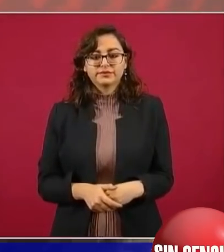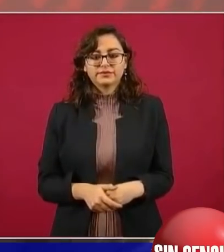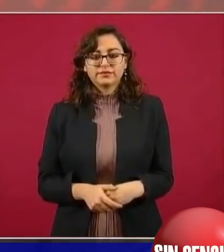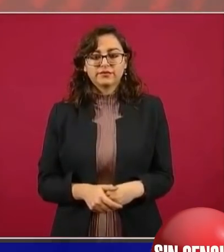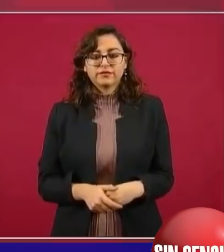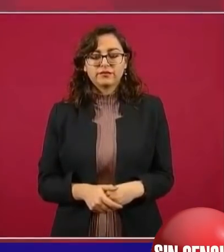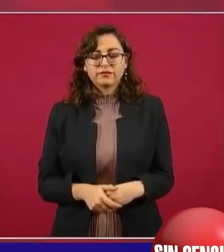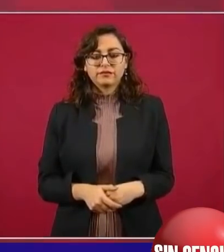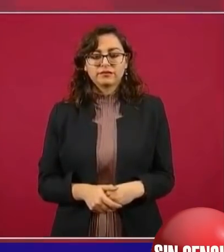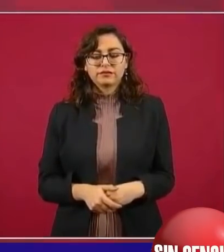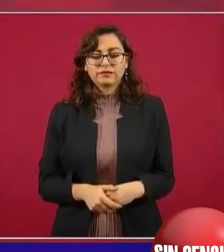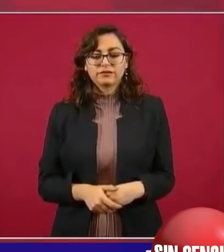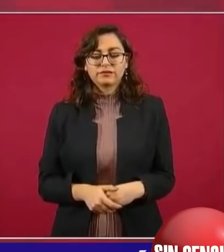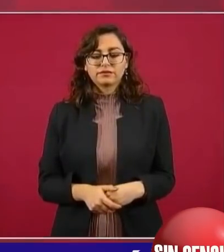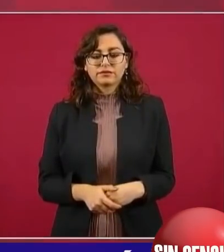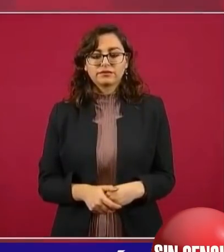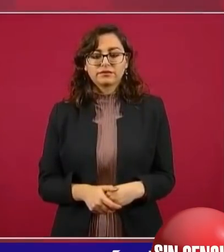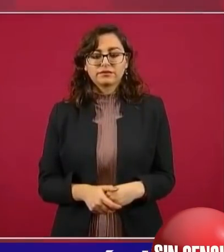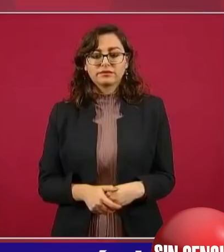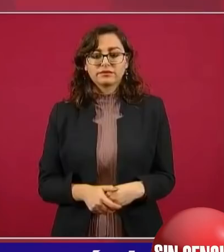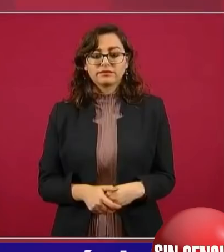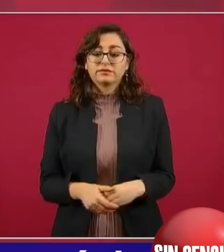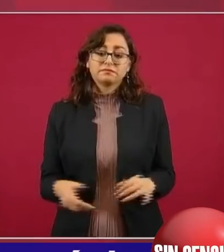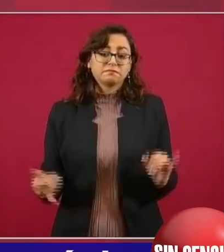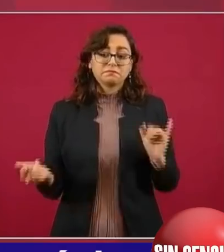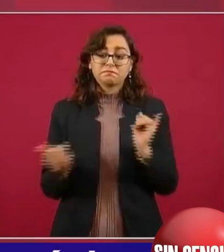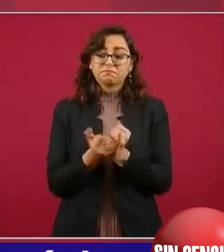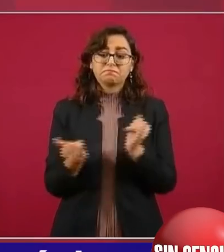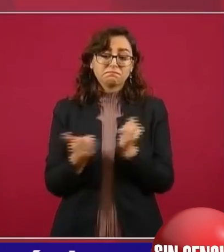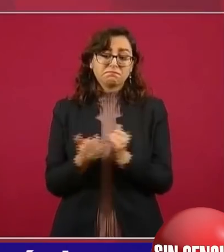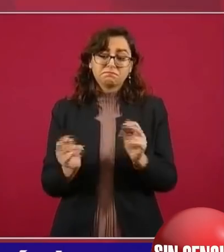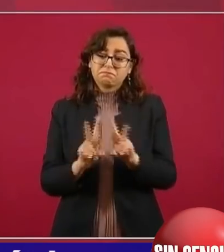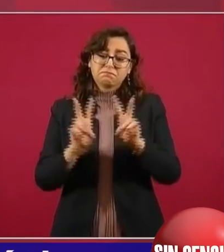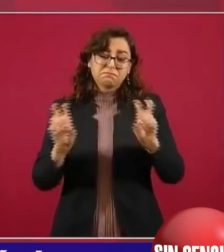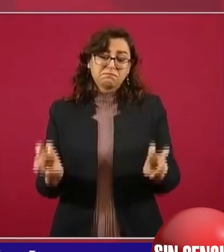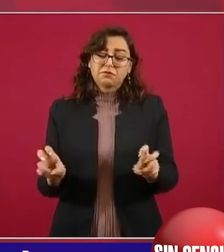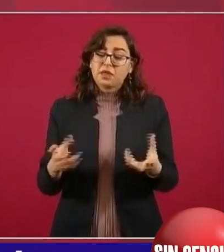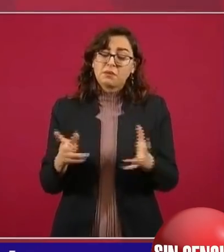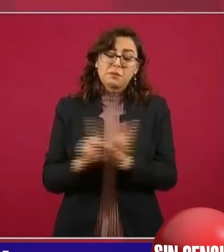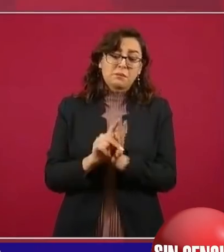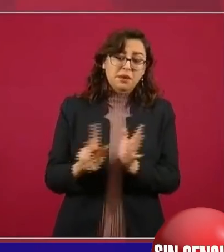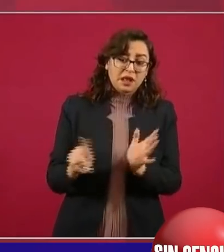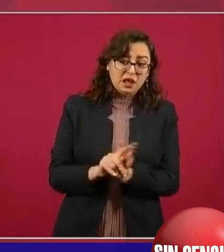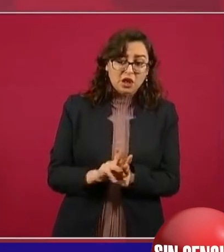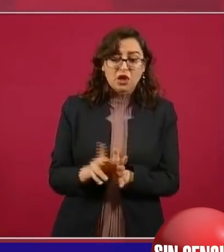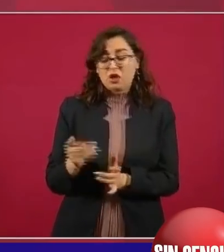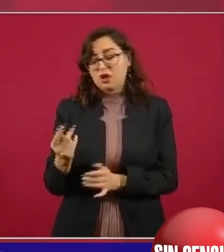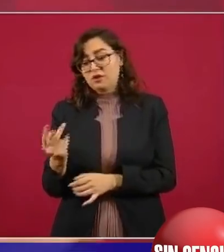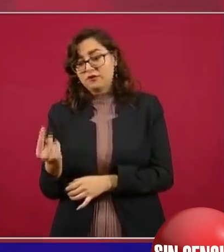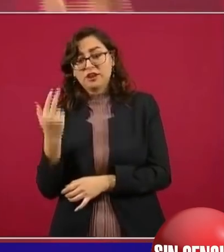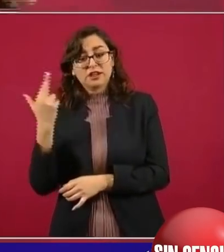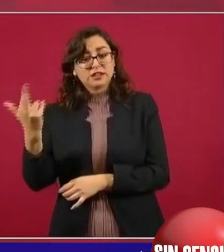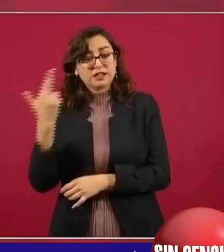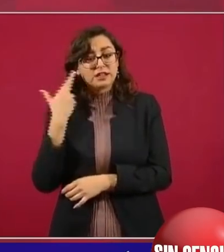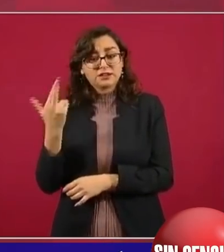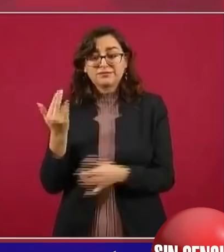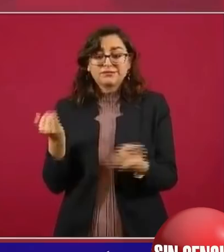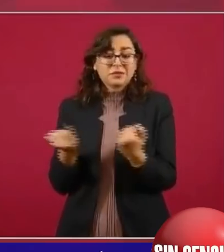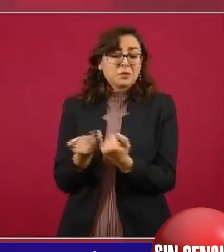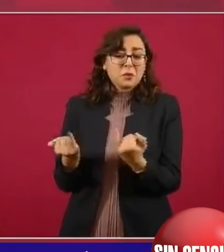Es también lo mismo de los medios de información, no de todos, pues, pero eran